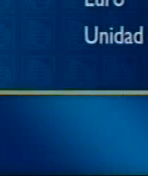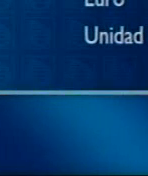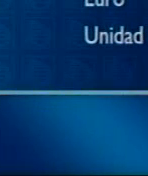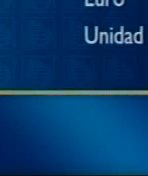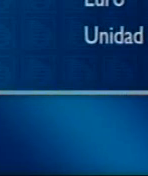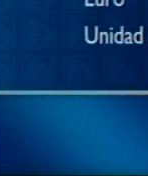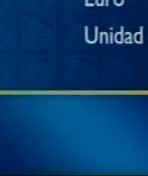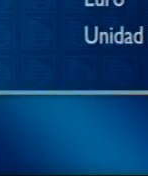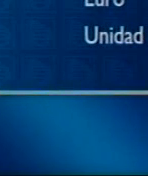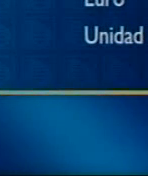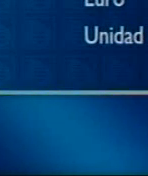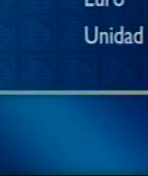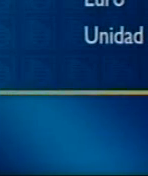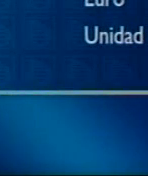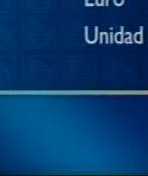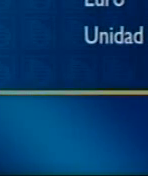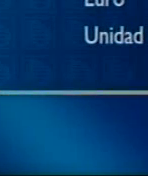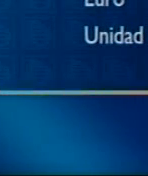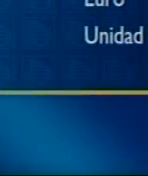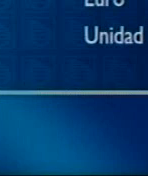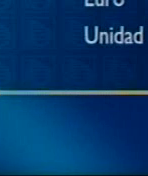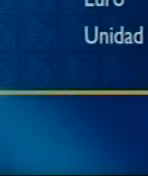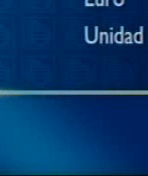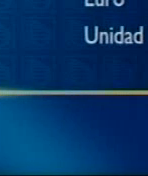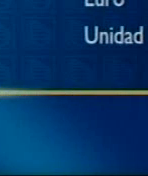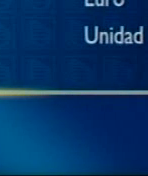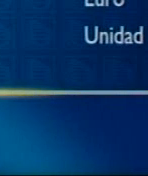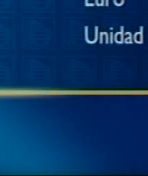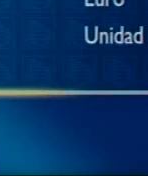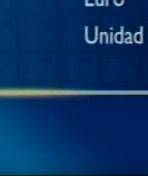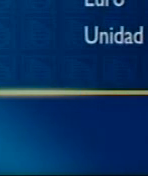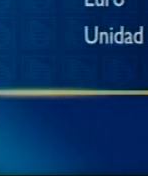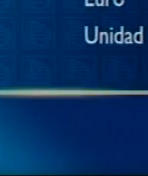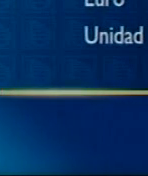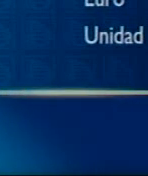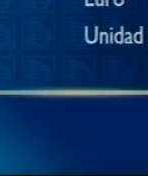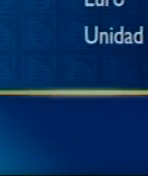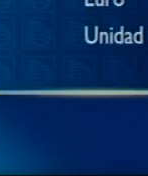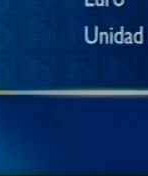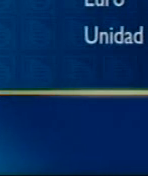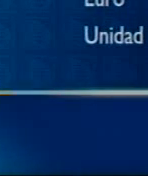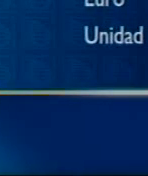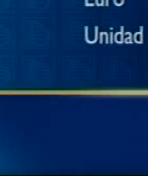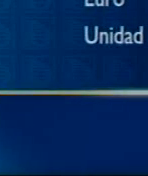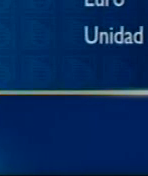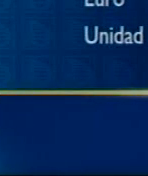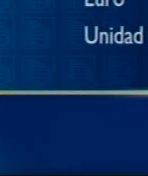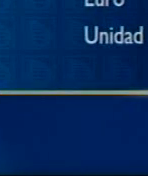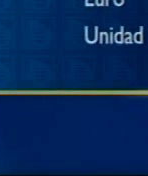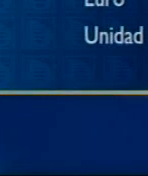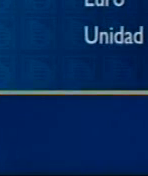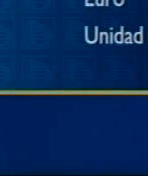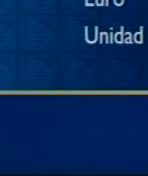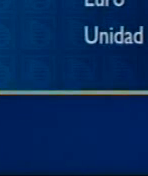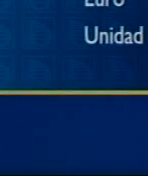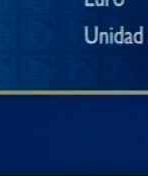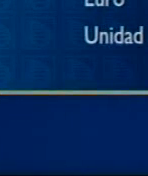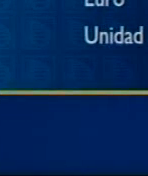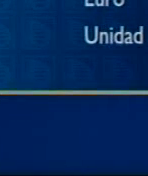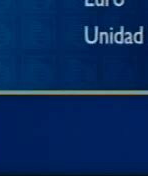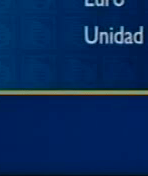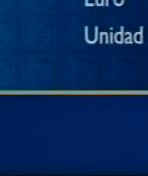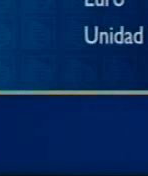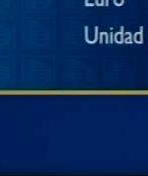8,25, 9,75. Euro billete, 28,70, 29,70. Compra y venta, respectivamente. La unidad